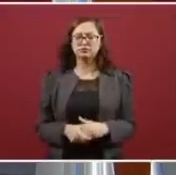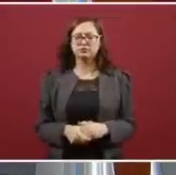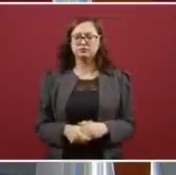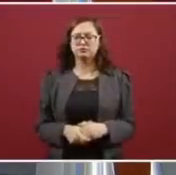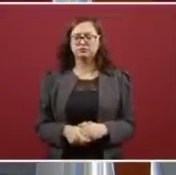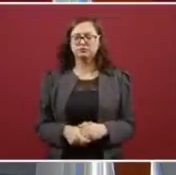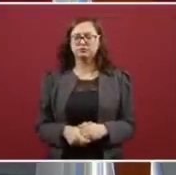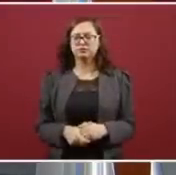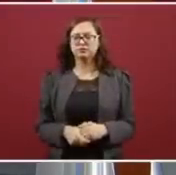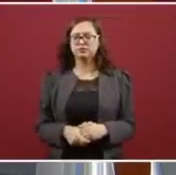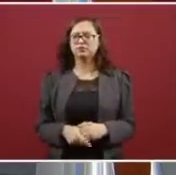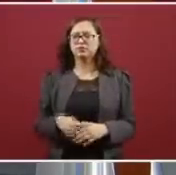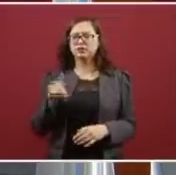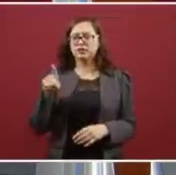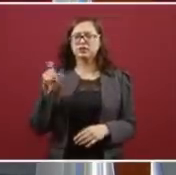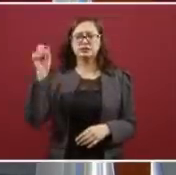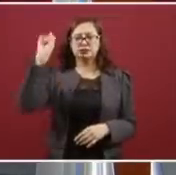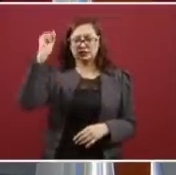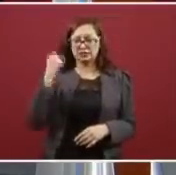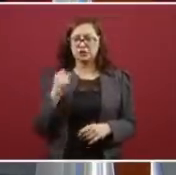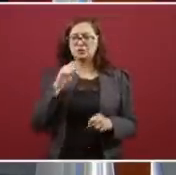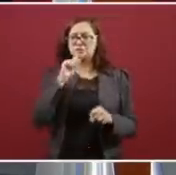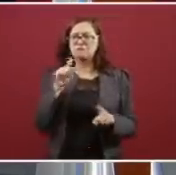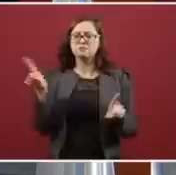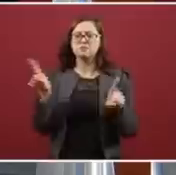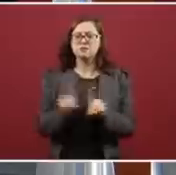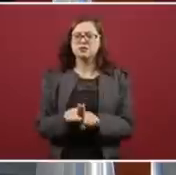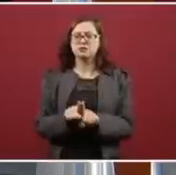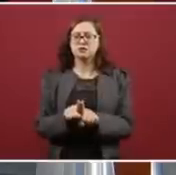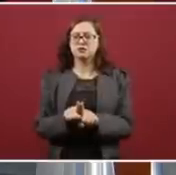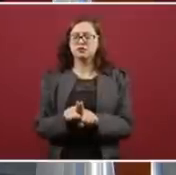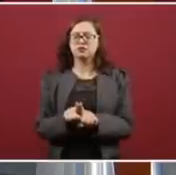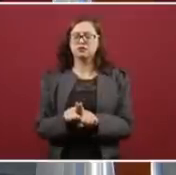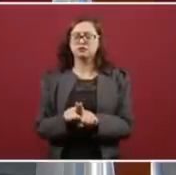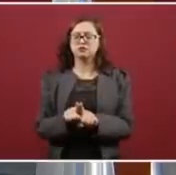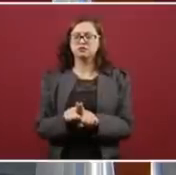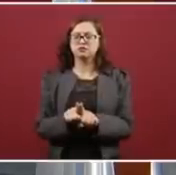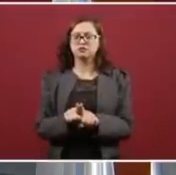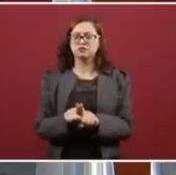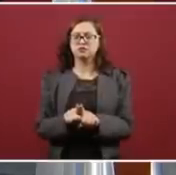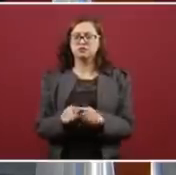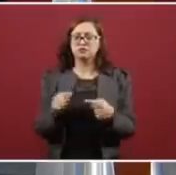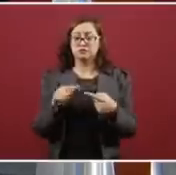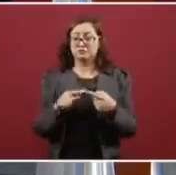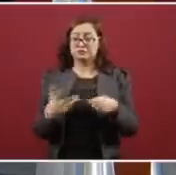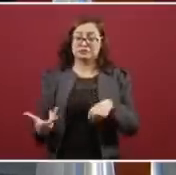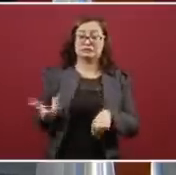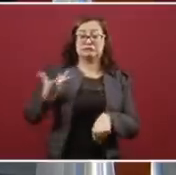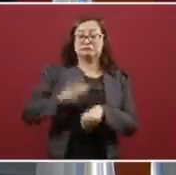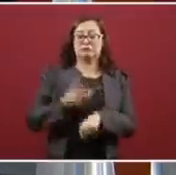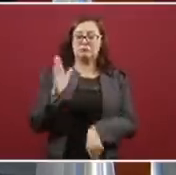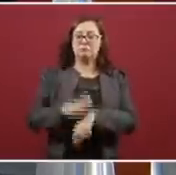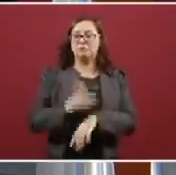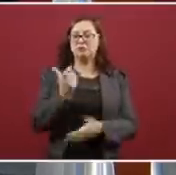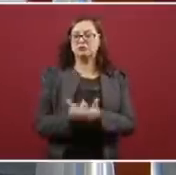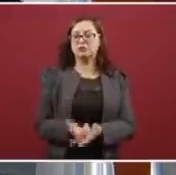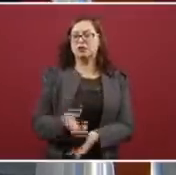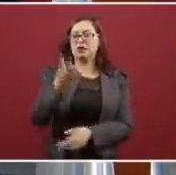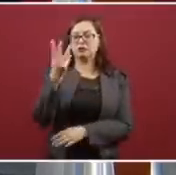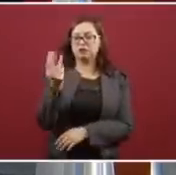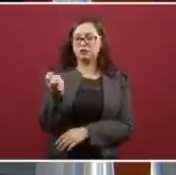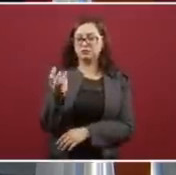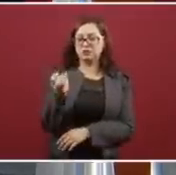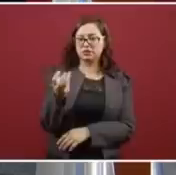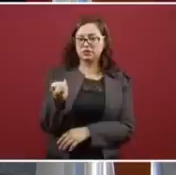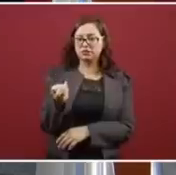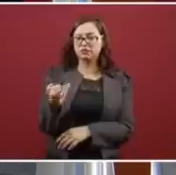a home sinaloa vuelve a aparecer con un diferencial de tres pesos 87 centavos precio al público